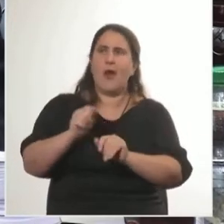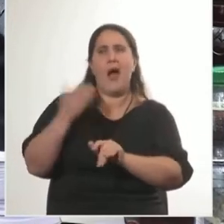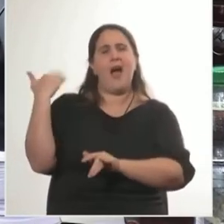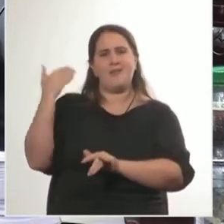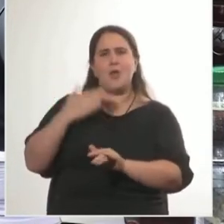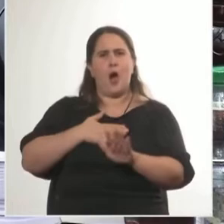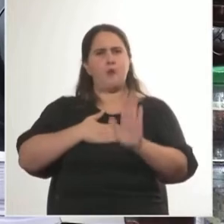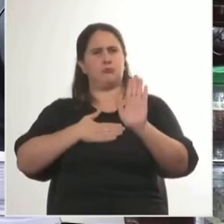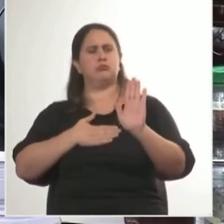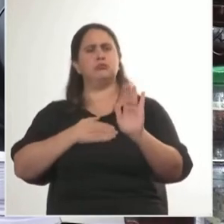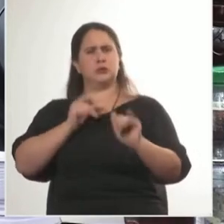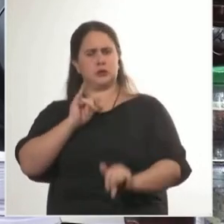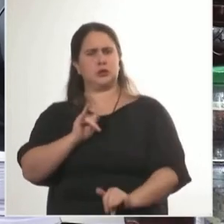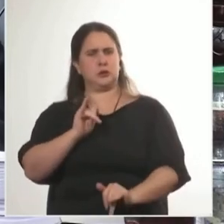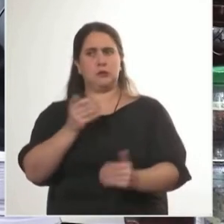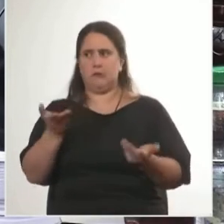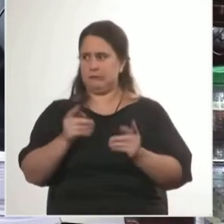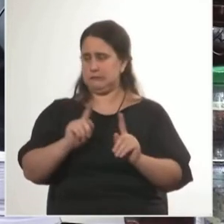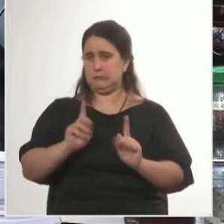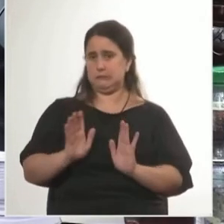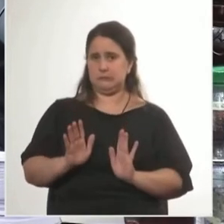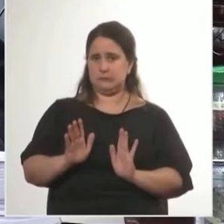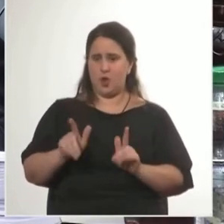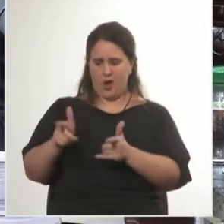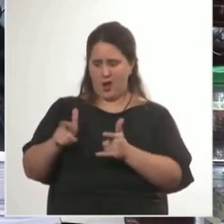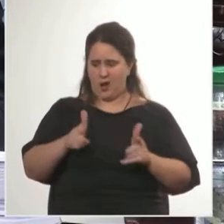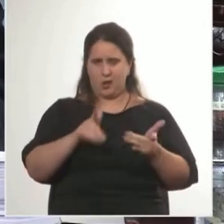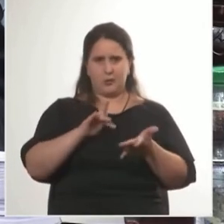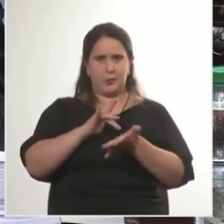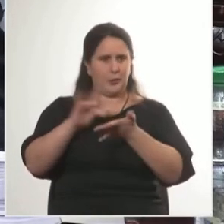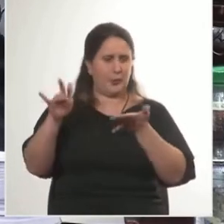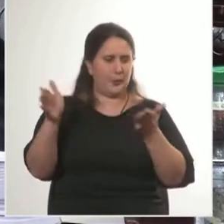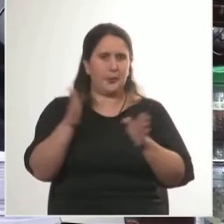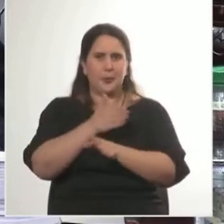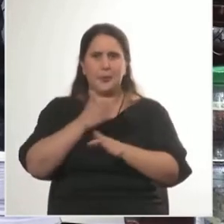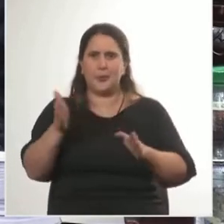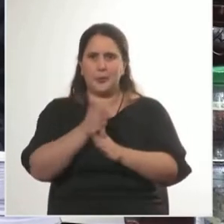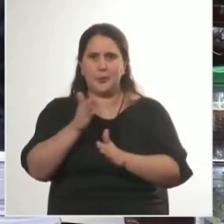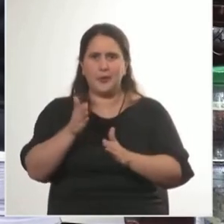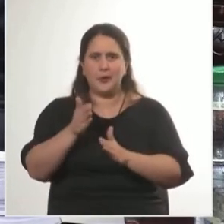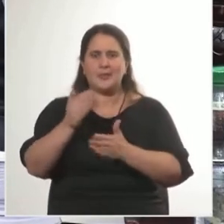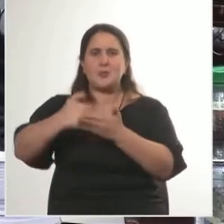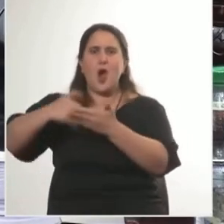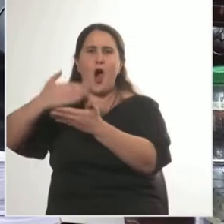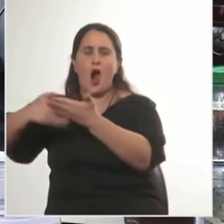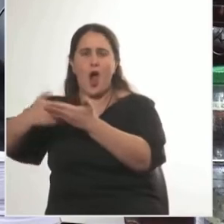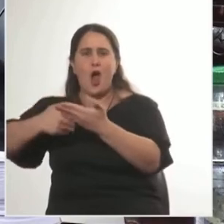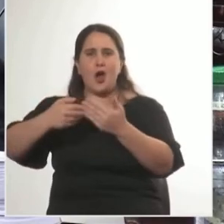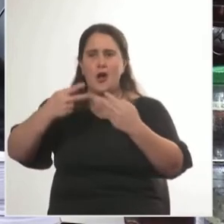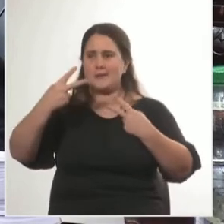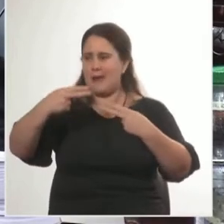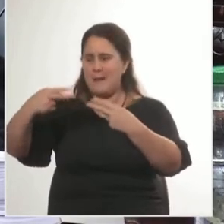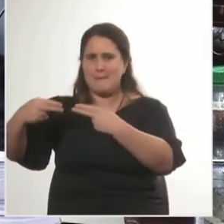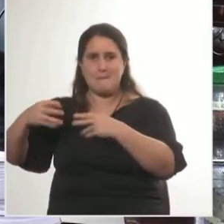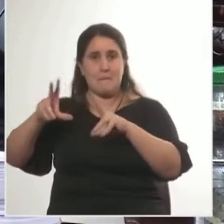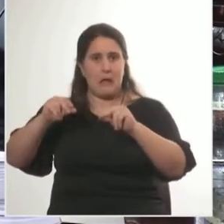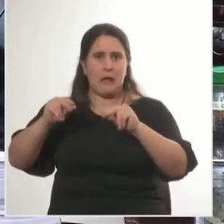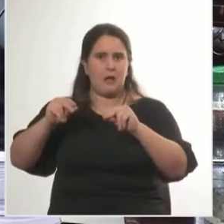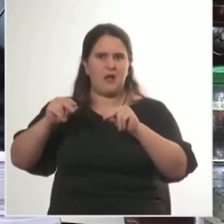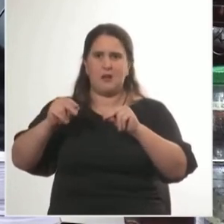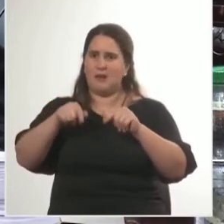se planteó antes. No están ahí, no está en el recorte significativo de grasa en el funcionamiento